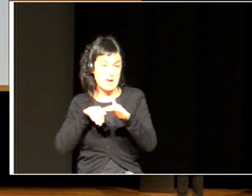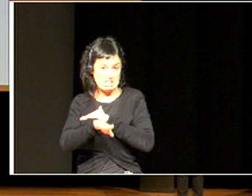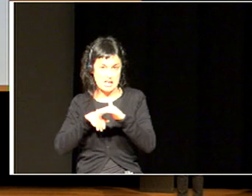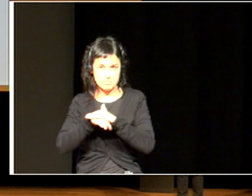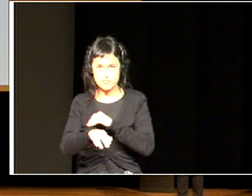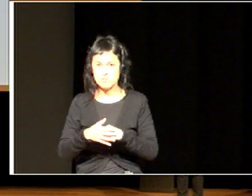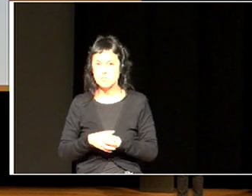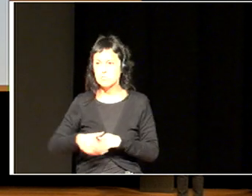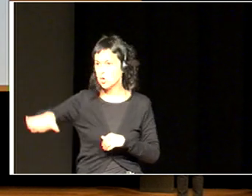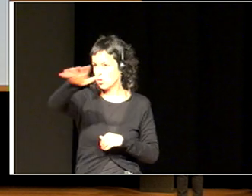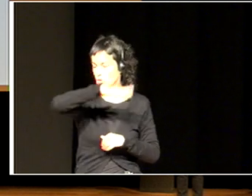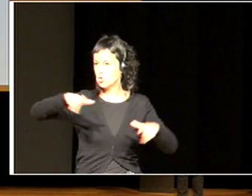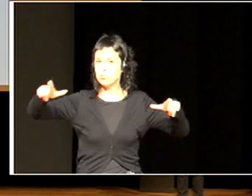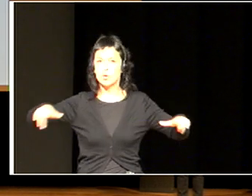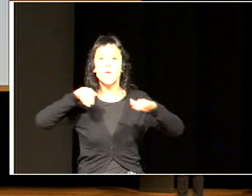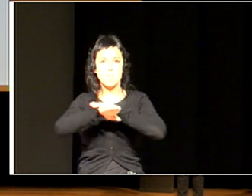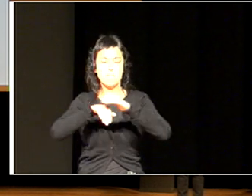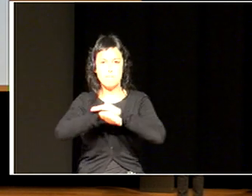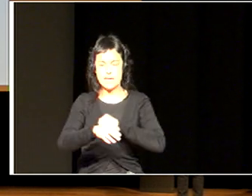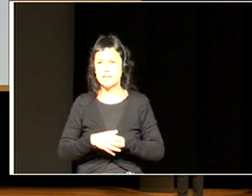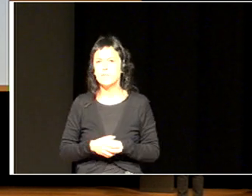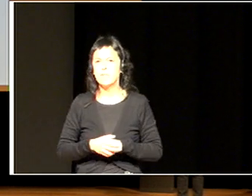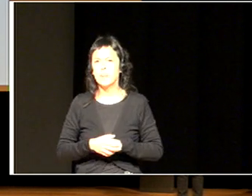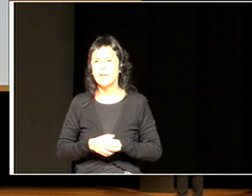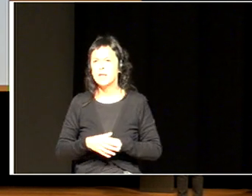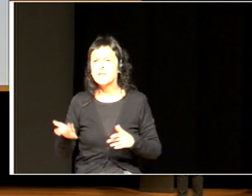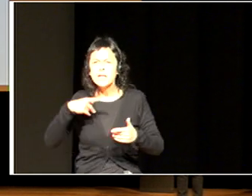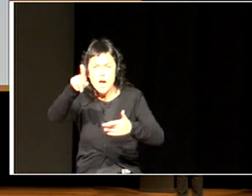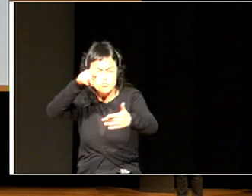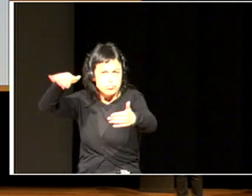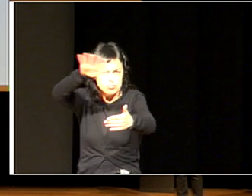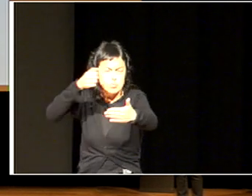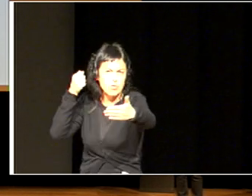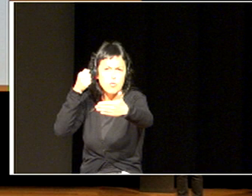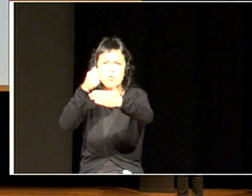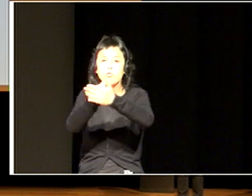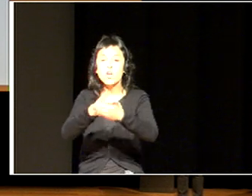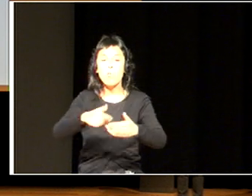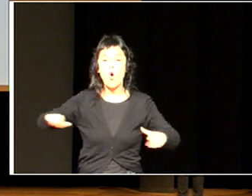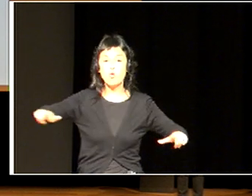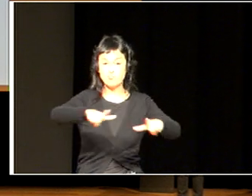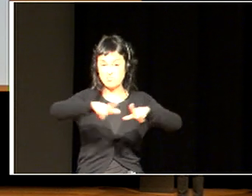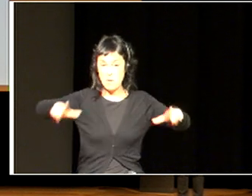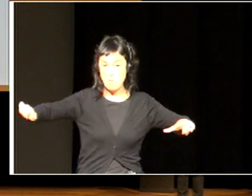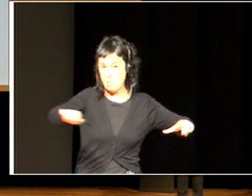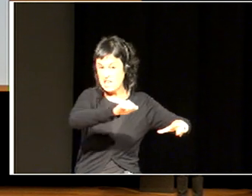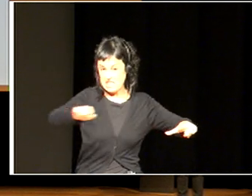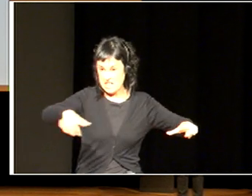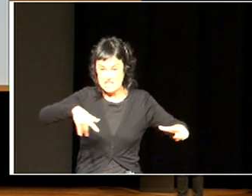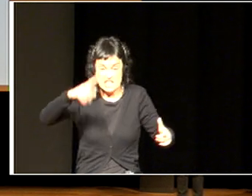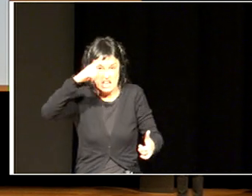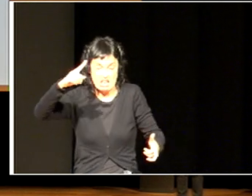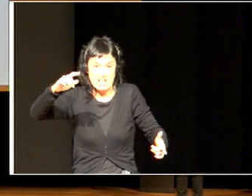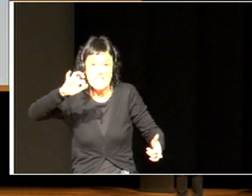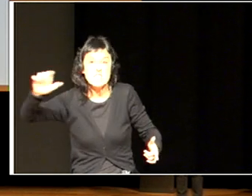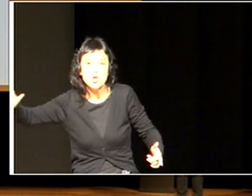vez de en un salón del euskalduna imaginaros que es una imprenta y que hay al fondo hay una serie de planchas de estereotipias ya sabéis con todas las cositas